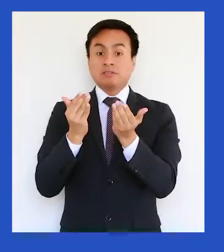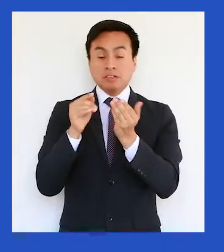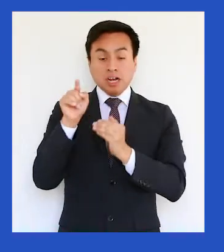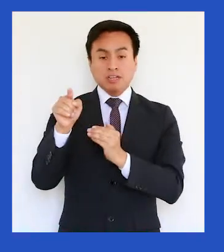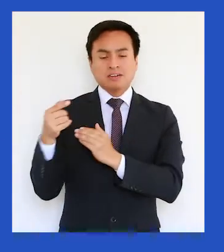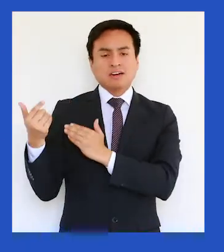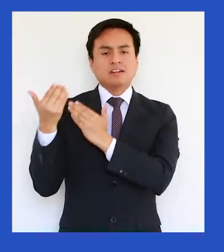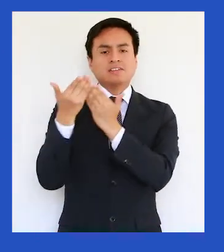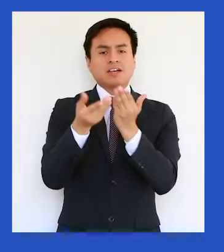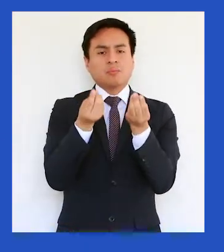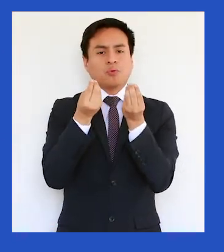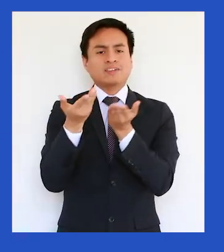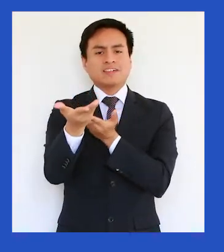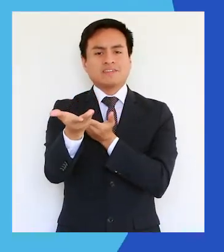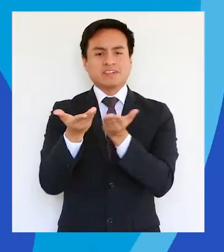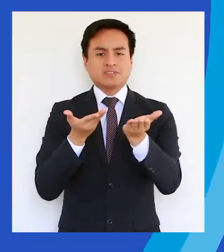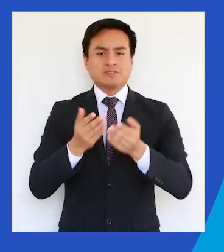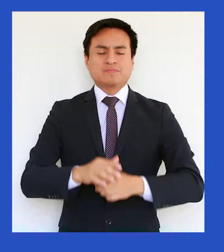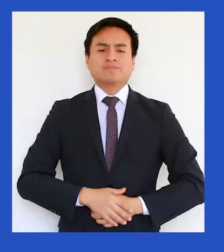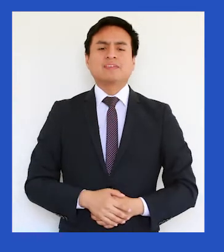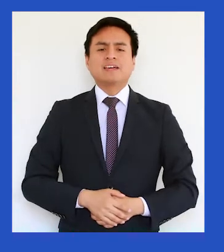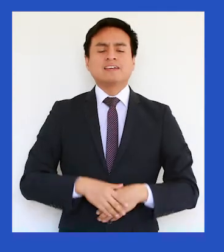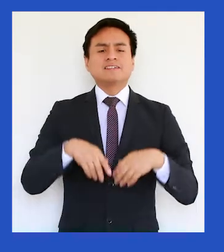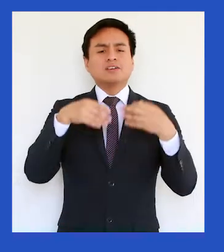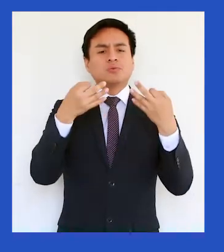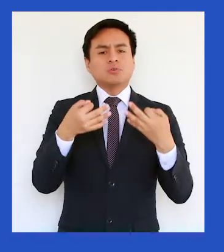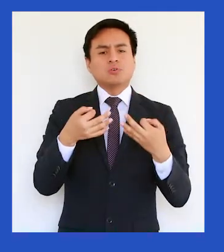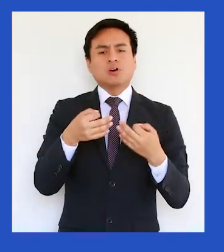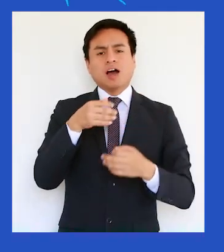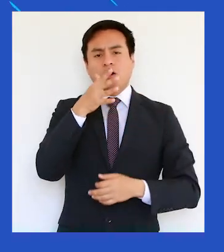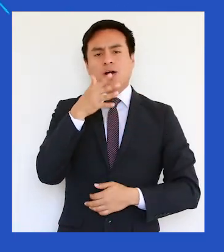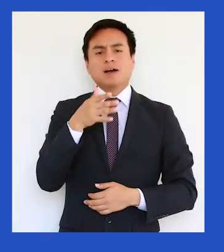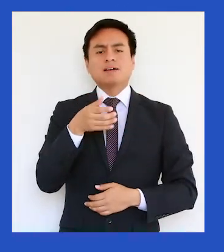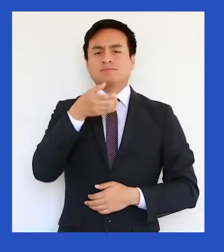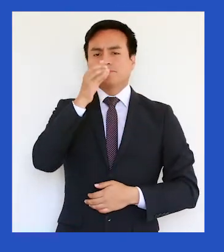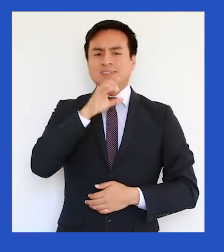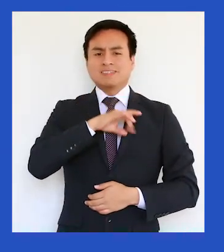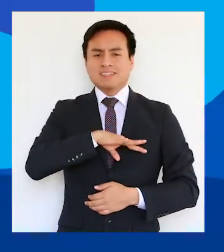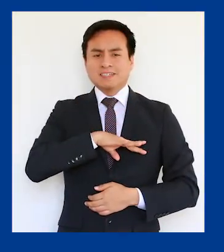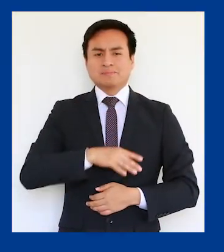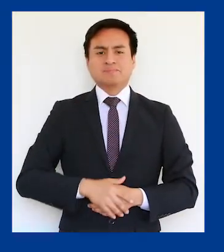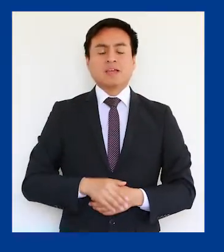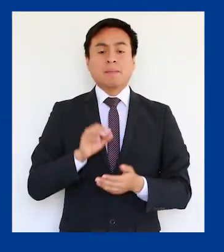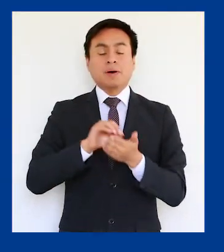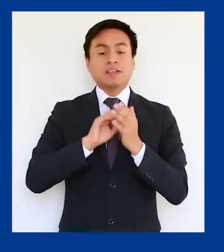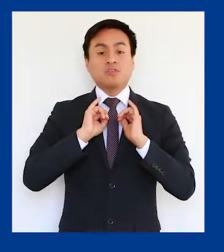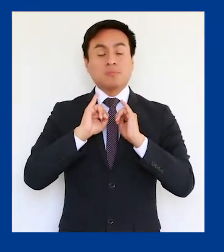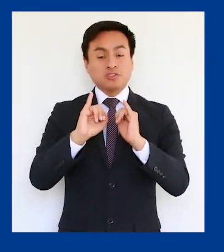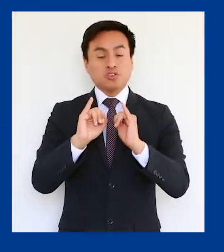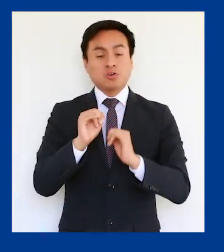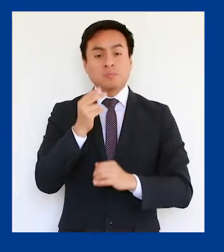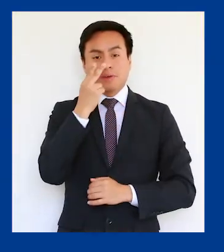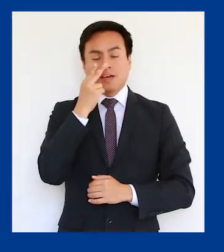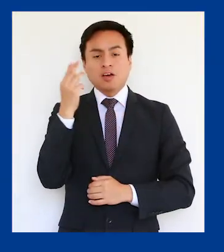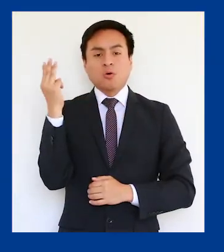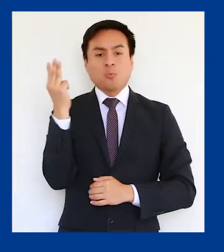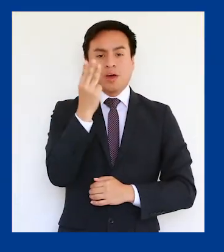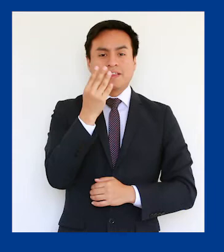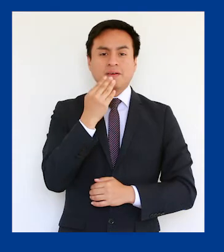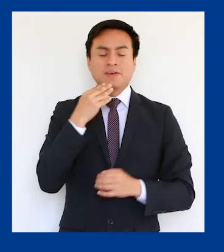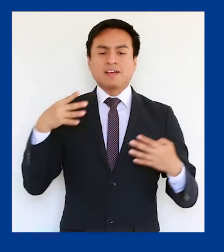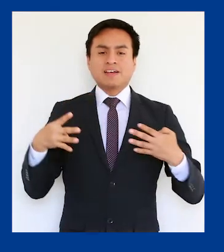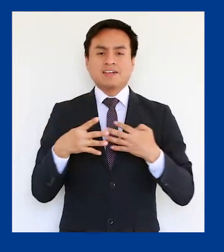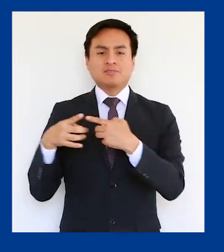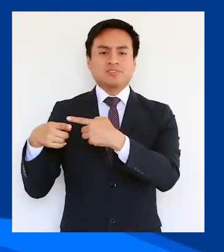para garantizar un buen servicio. Es seguro consumir agua potable en Chile. Para más información, visita nuestra web o